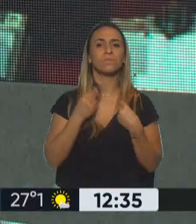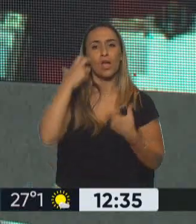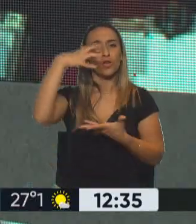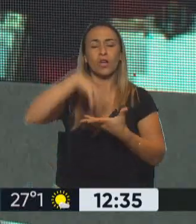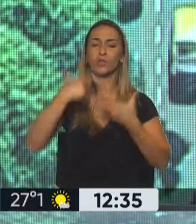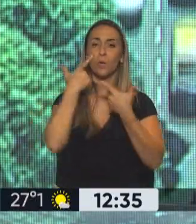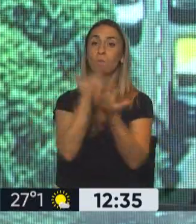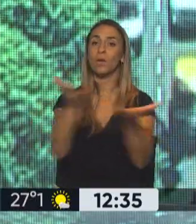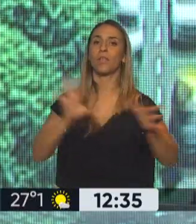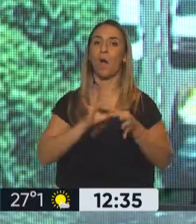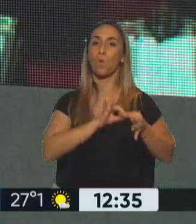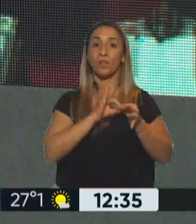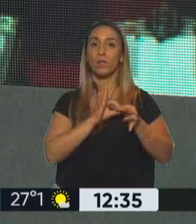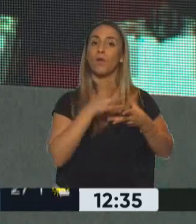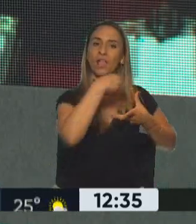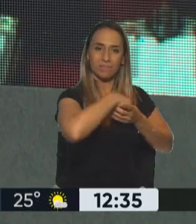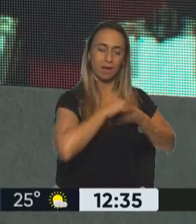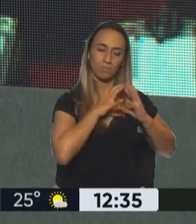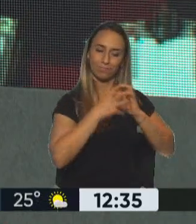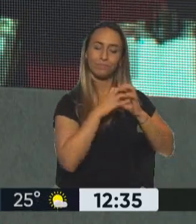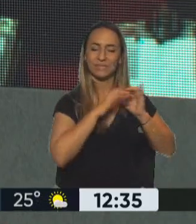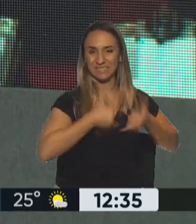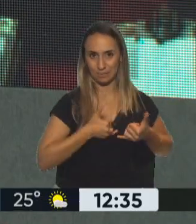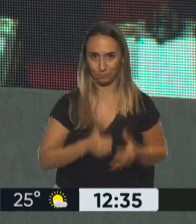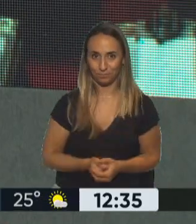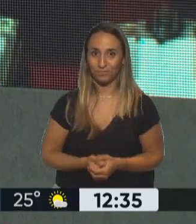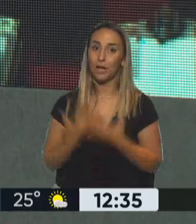gracias, un placer escucharte. Un gusto. El análisis de Luis Quevedo en esta segunda edición de Noticias.